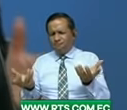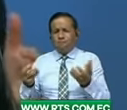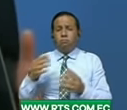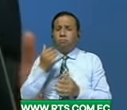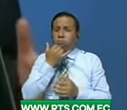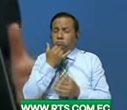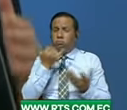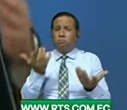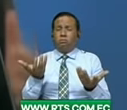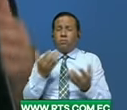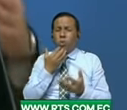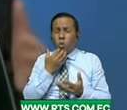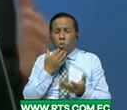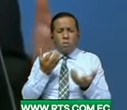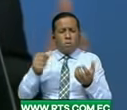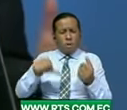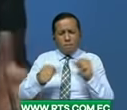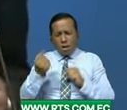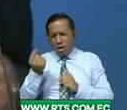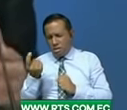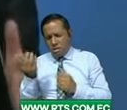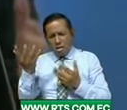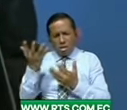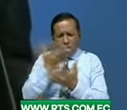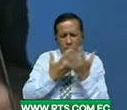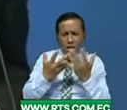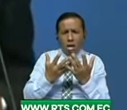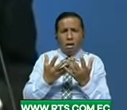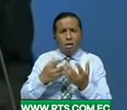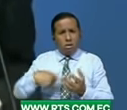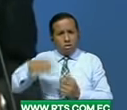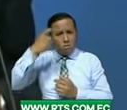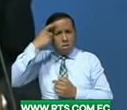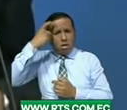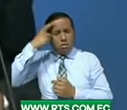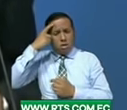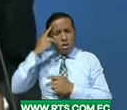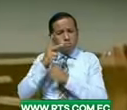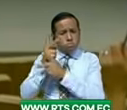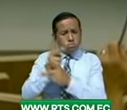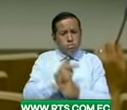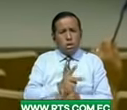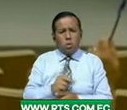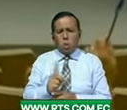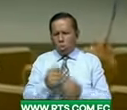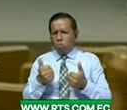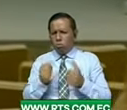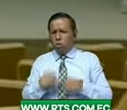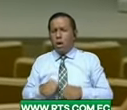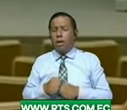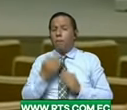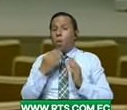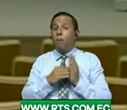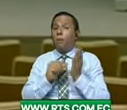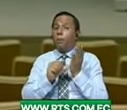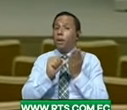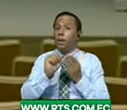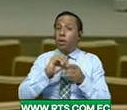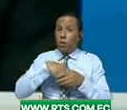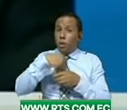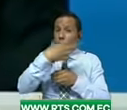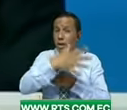de cálculo, cualquier malentendido que les haga pensar que no están preparados para proteger a sus aliados. Paralelamente, los ministros de Exteriores de la